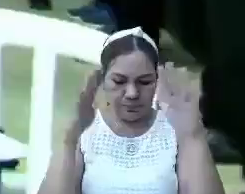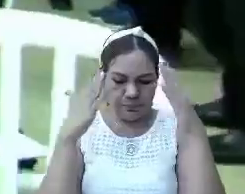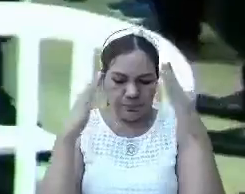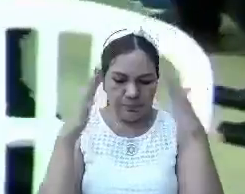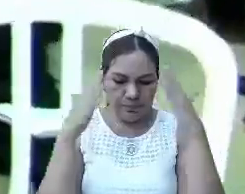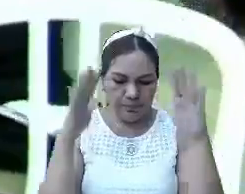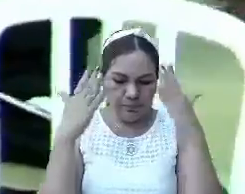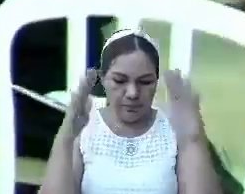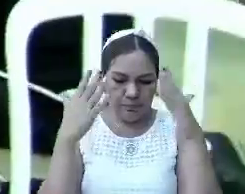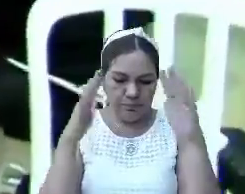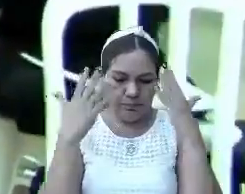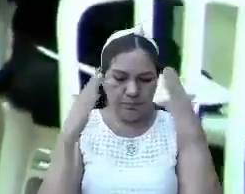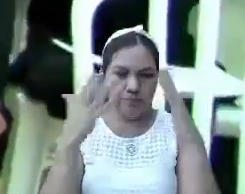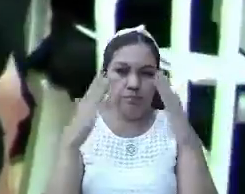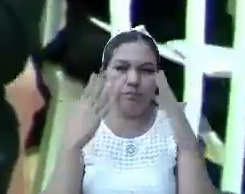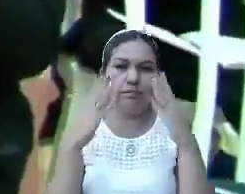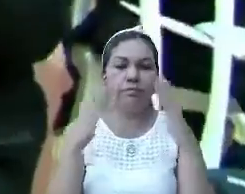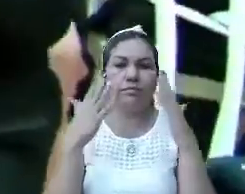Fuerte.